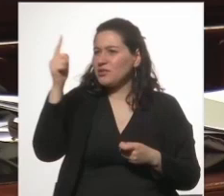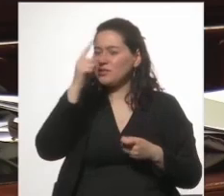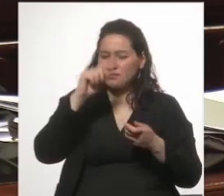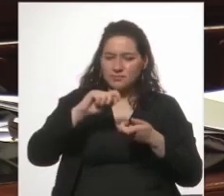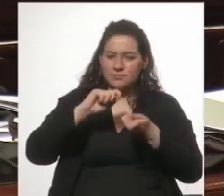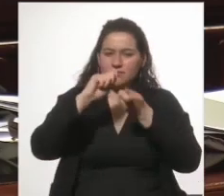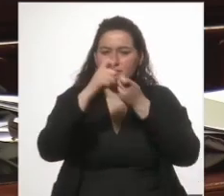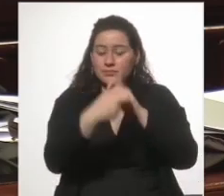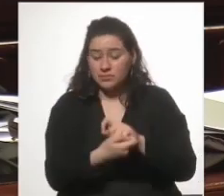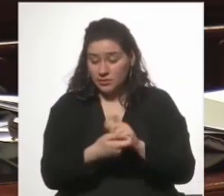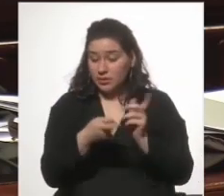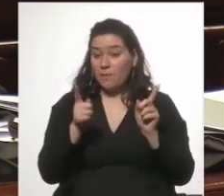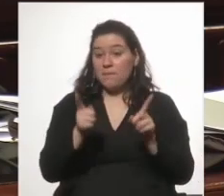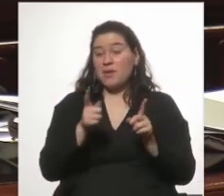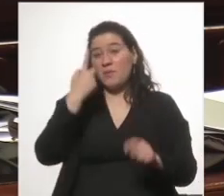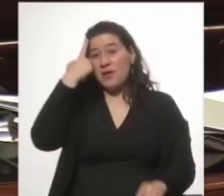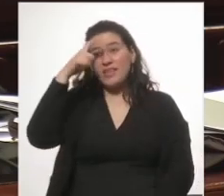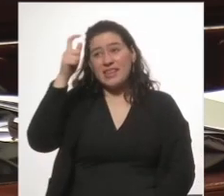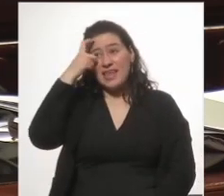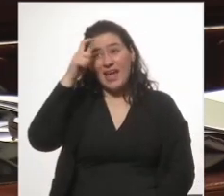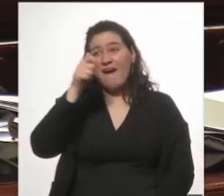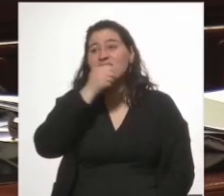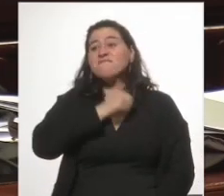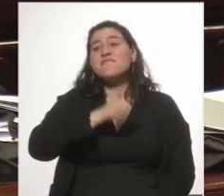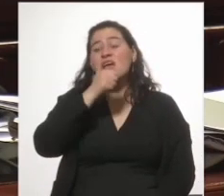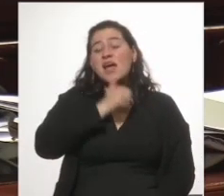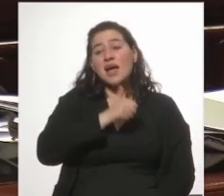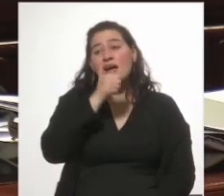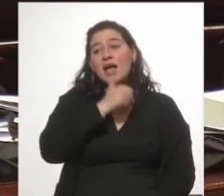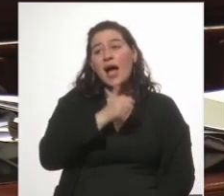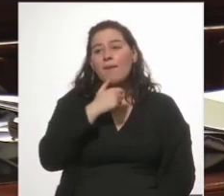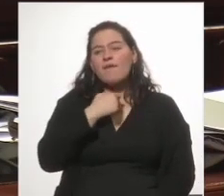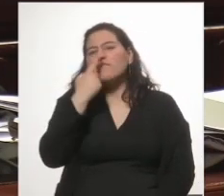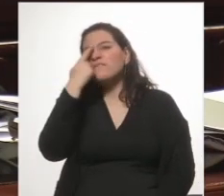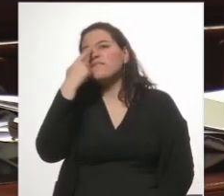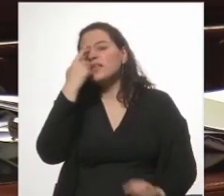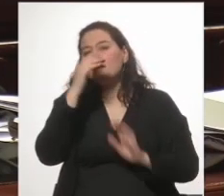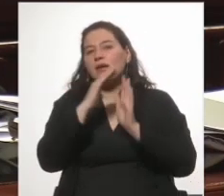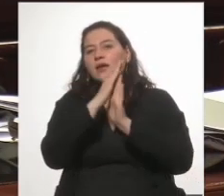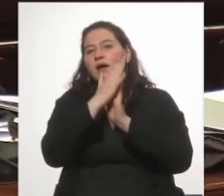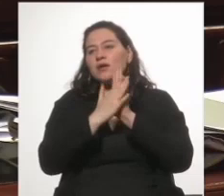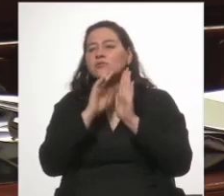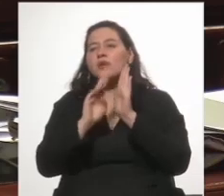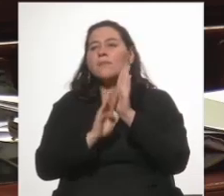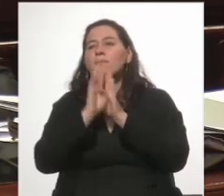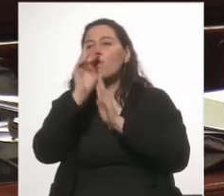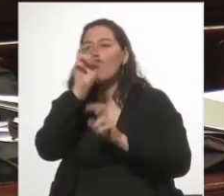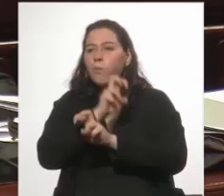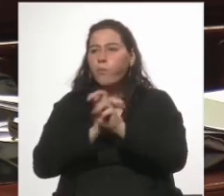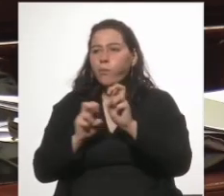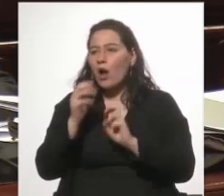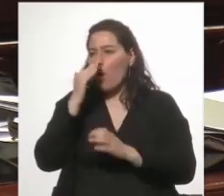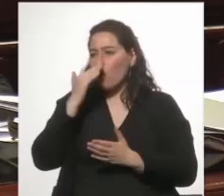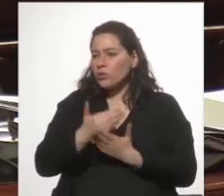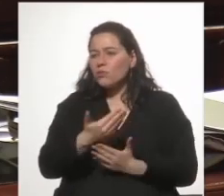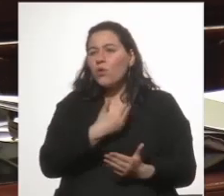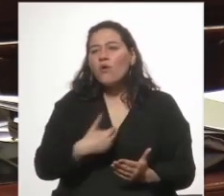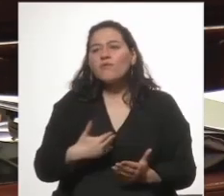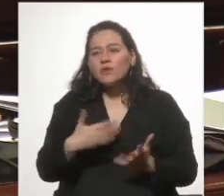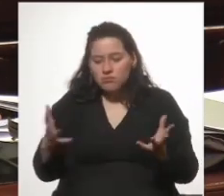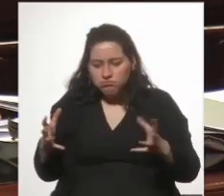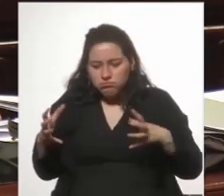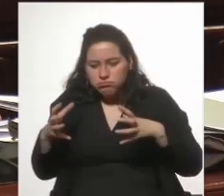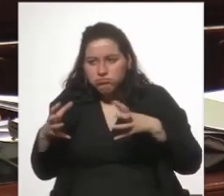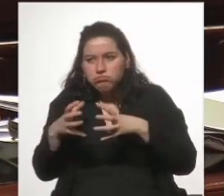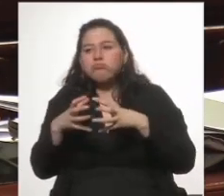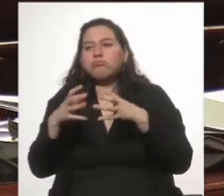viejas banderas a las que henchían vientos de defensa de los intereses nacionales se arreglaron para promover durante los últimos gobiernos la concentración de la